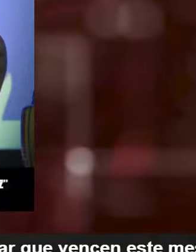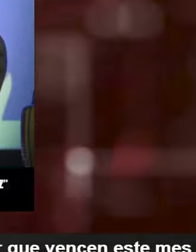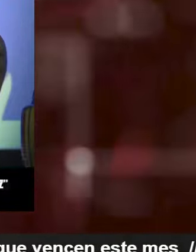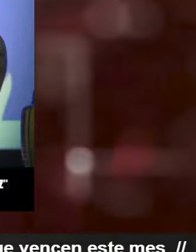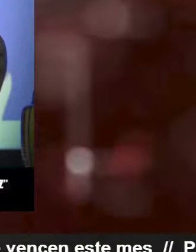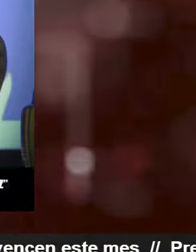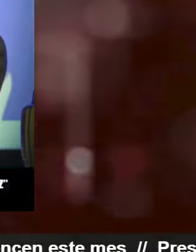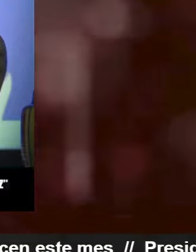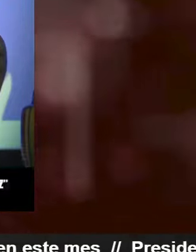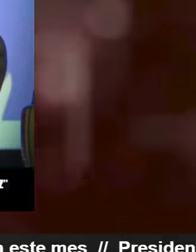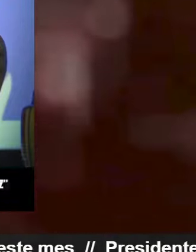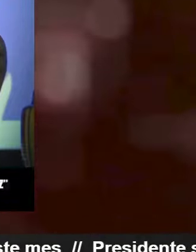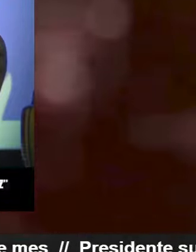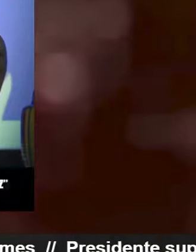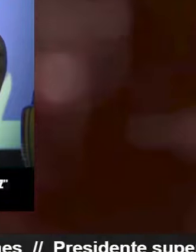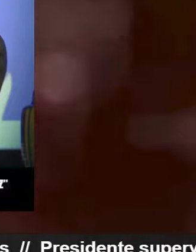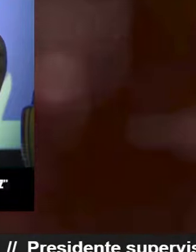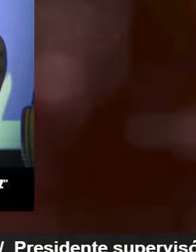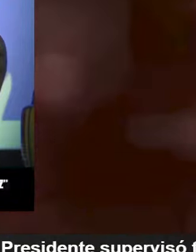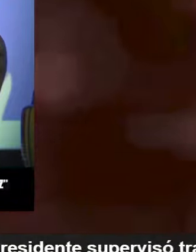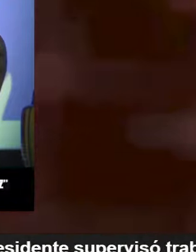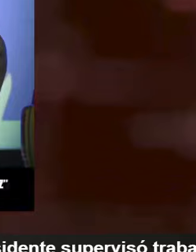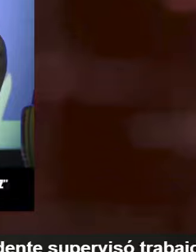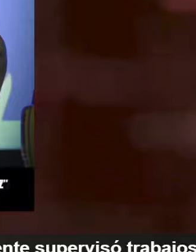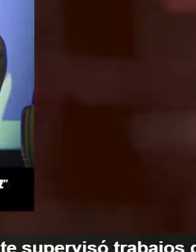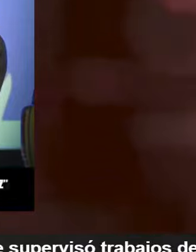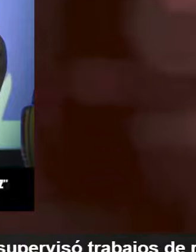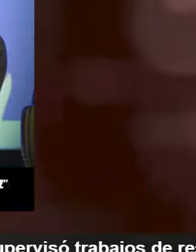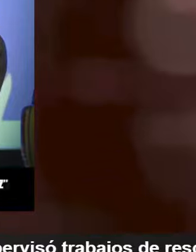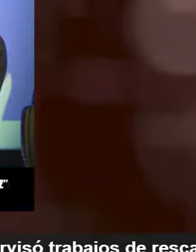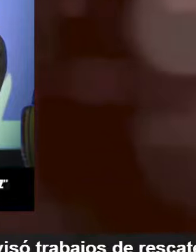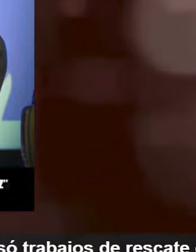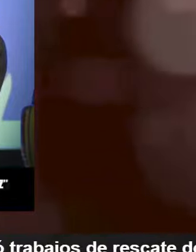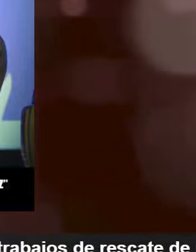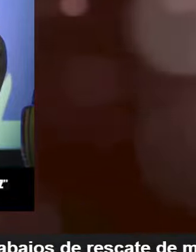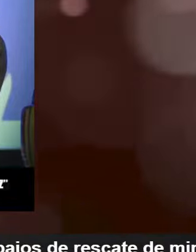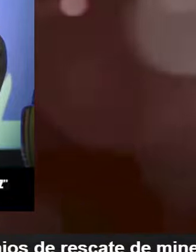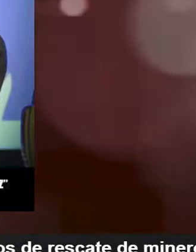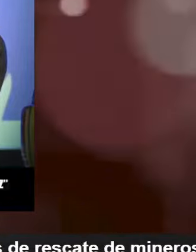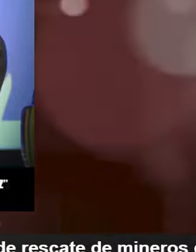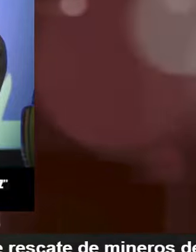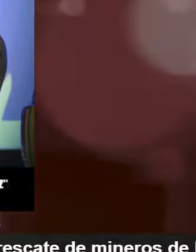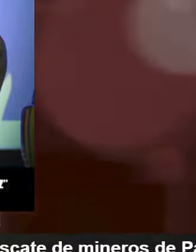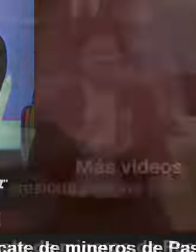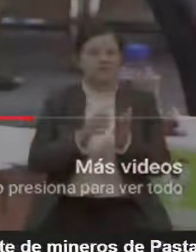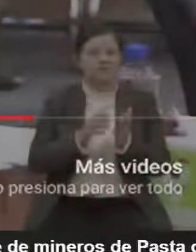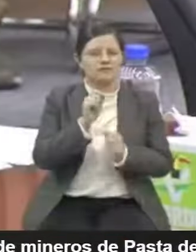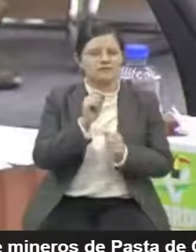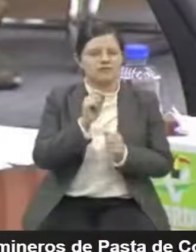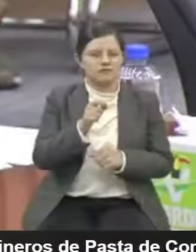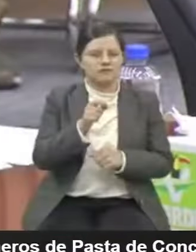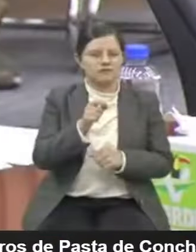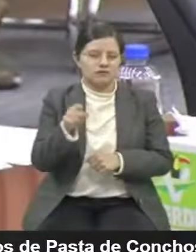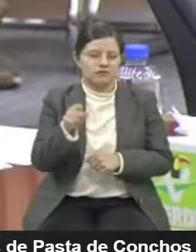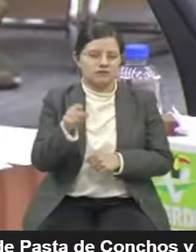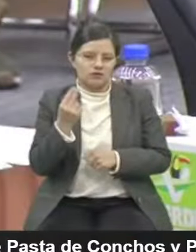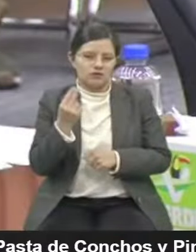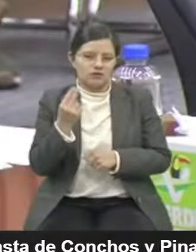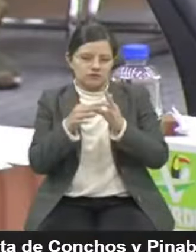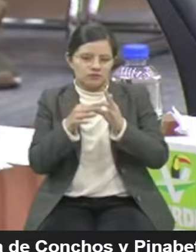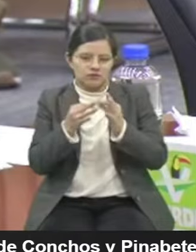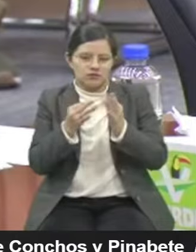parte de los acuerdos dentro de la cámara de hecho dentro del Congreso de La Unión vamos a verlo Ada